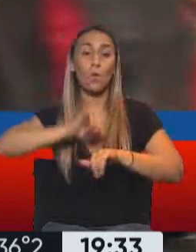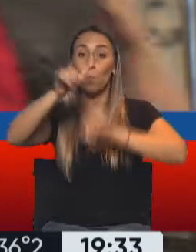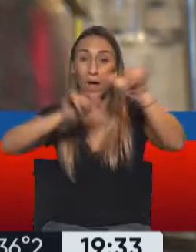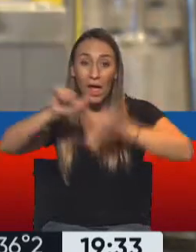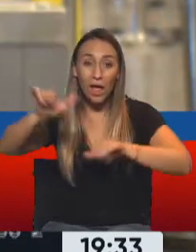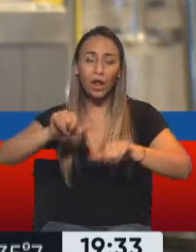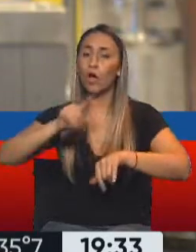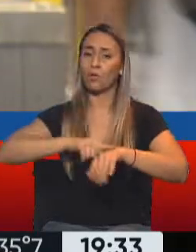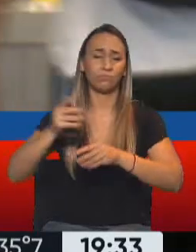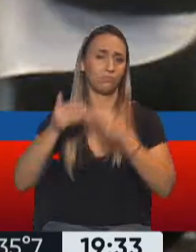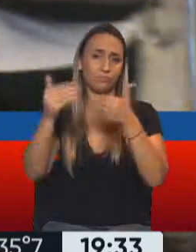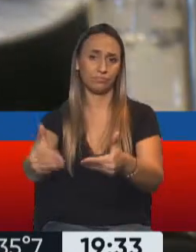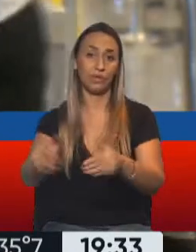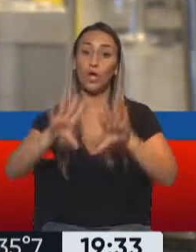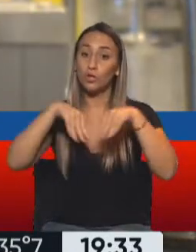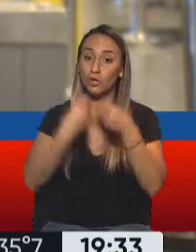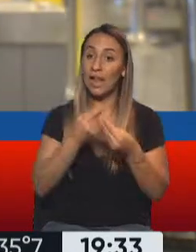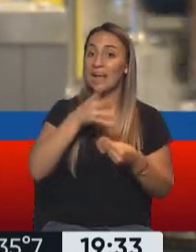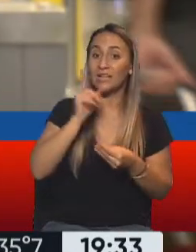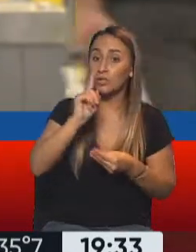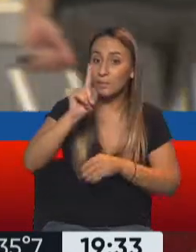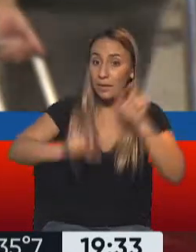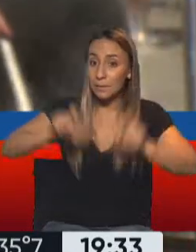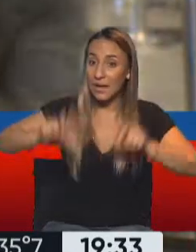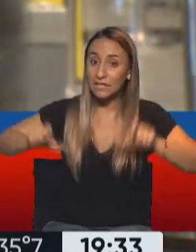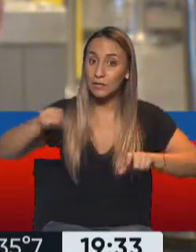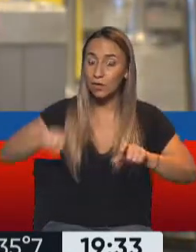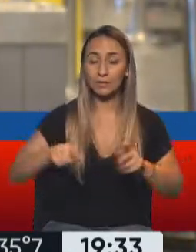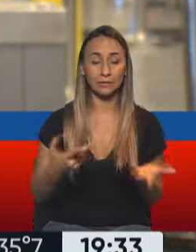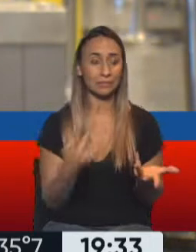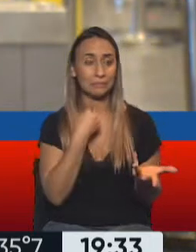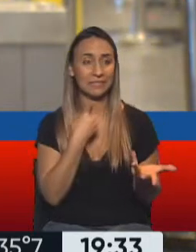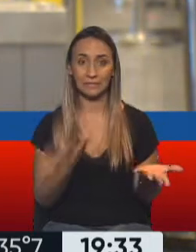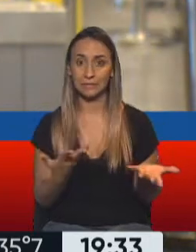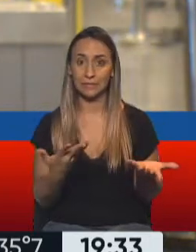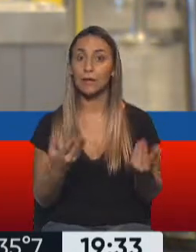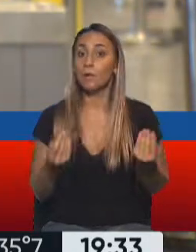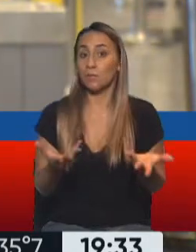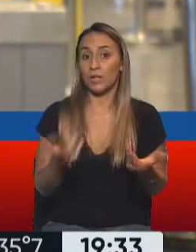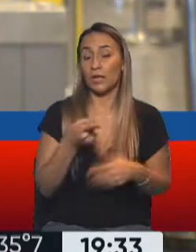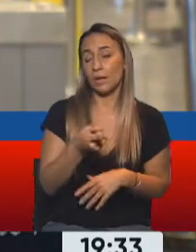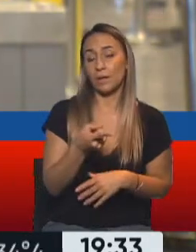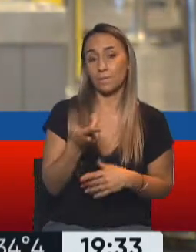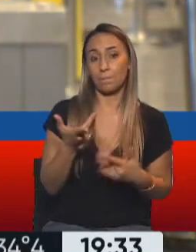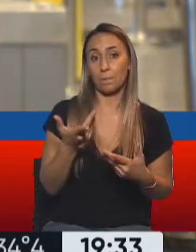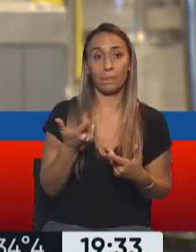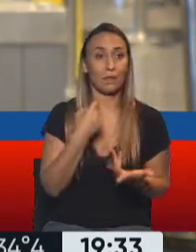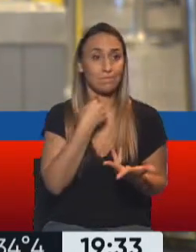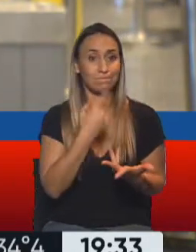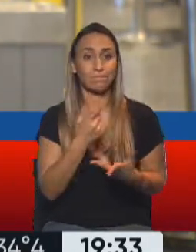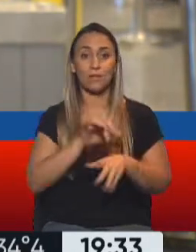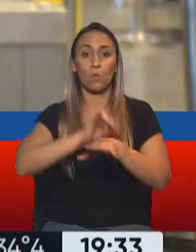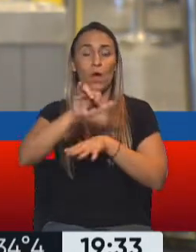reprogramados. El total, 14.000 pasajeros con estas afectaciones, en donde se han visto perjudicados a